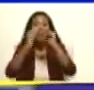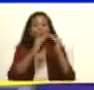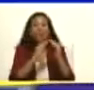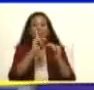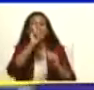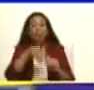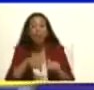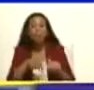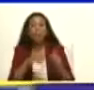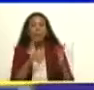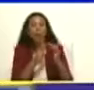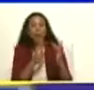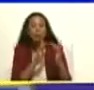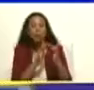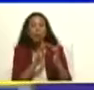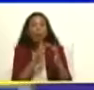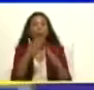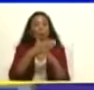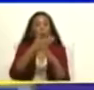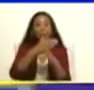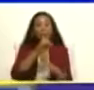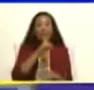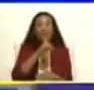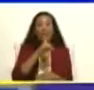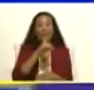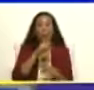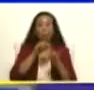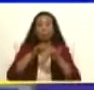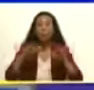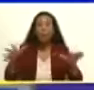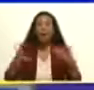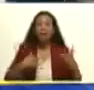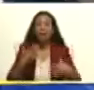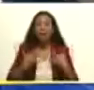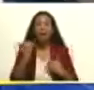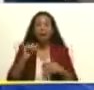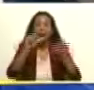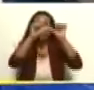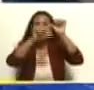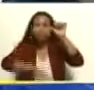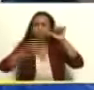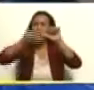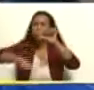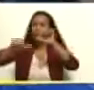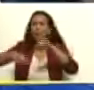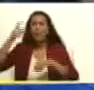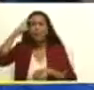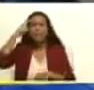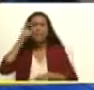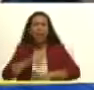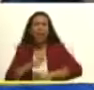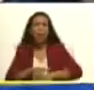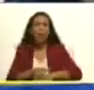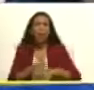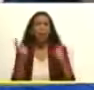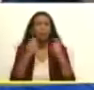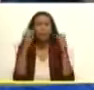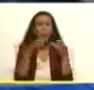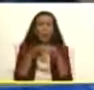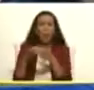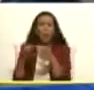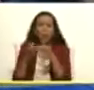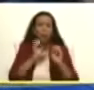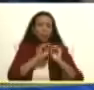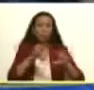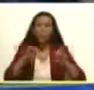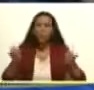también se puede compartir las múltiples actividades diversas de campaña, de microcampaña que están haciendo